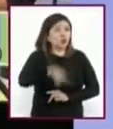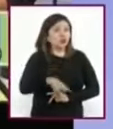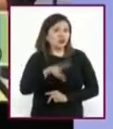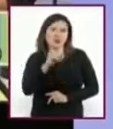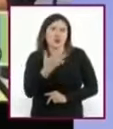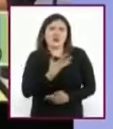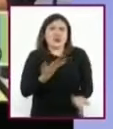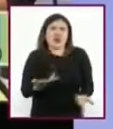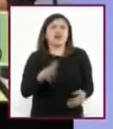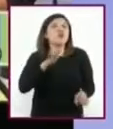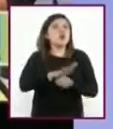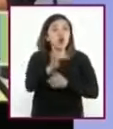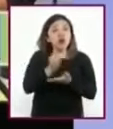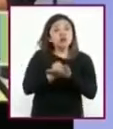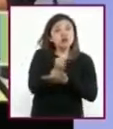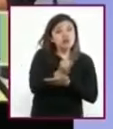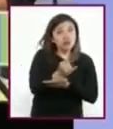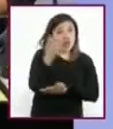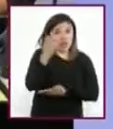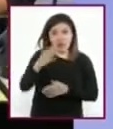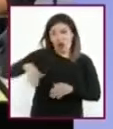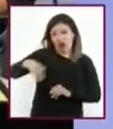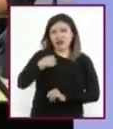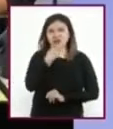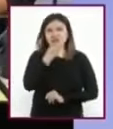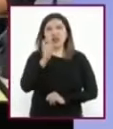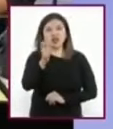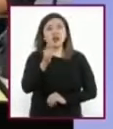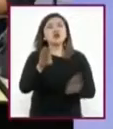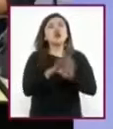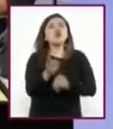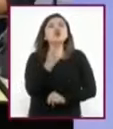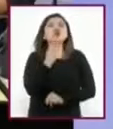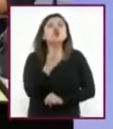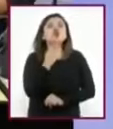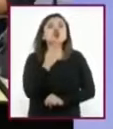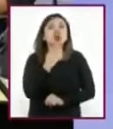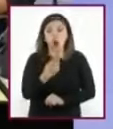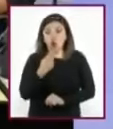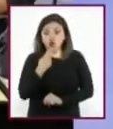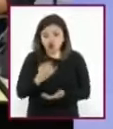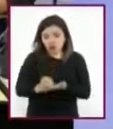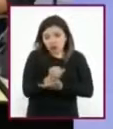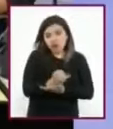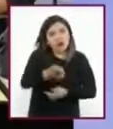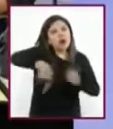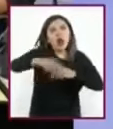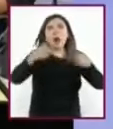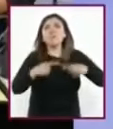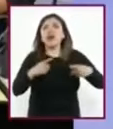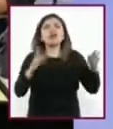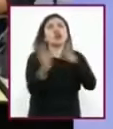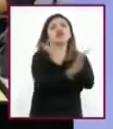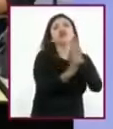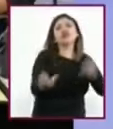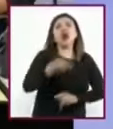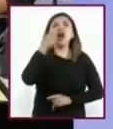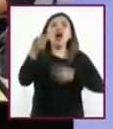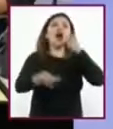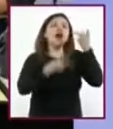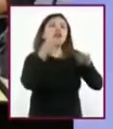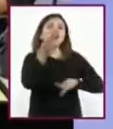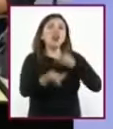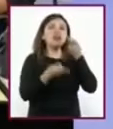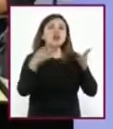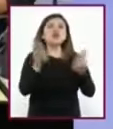hay, ¿no? Lo que determina, hace un momento lo decíamos, es los usos, y los usos los va determinando la gente, ¿no?